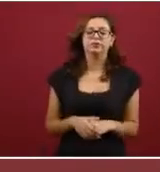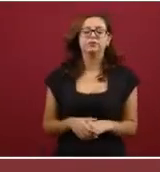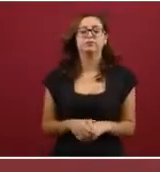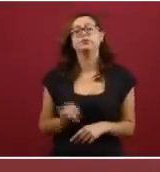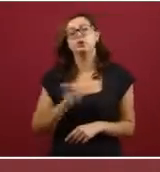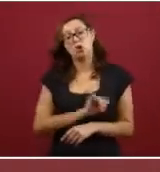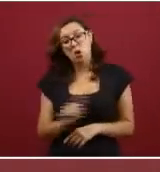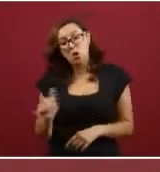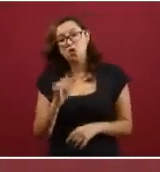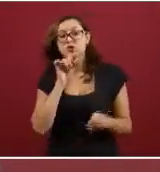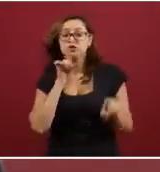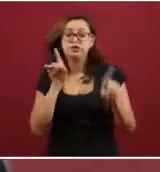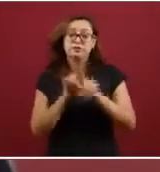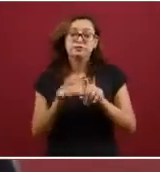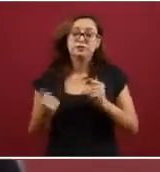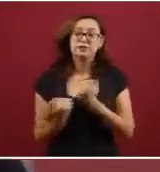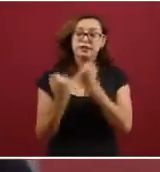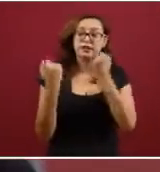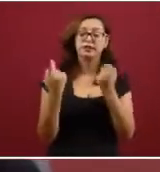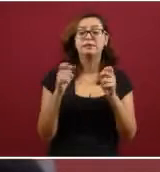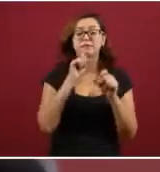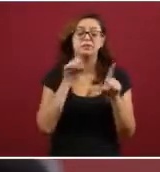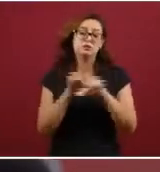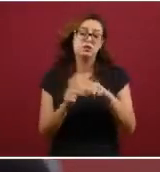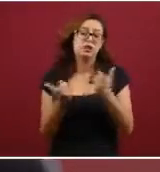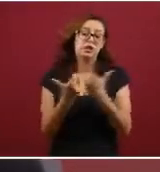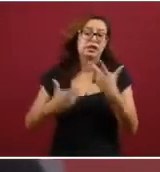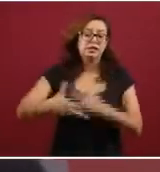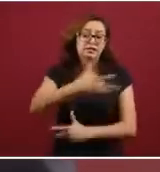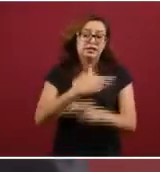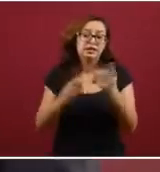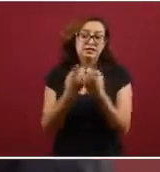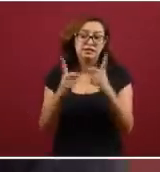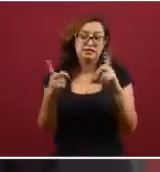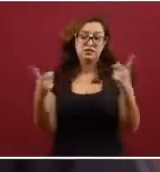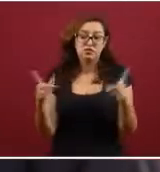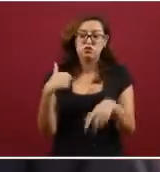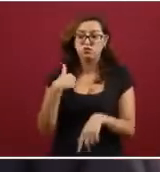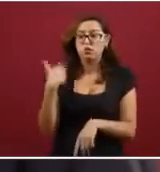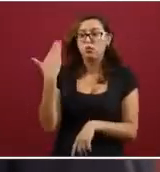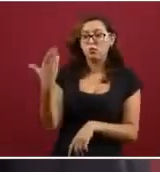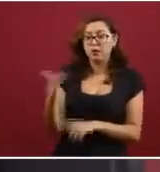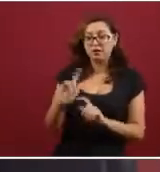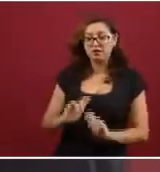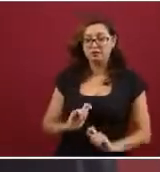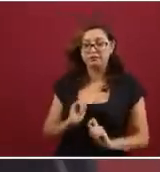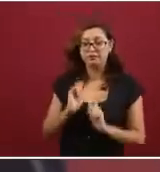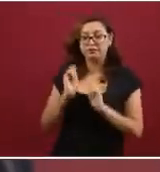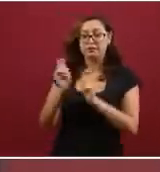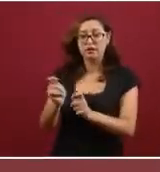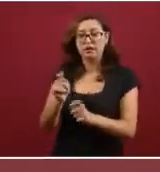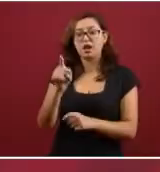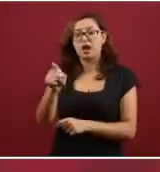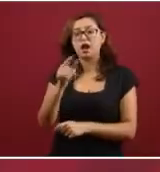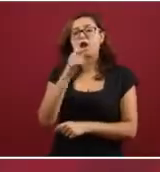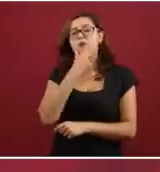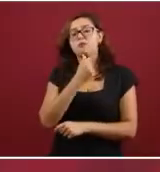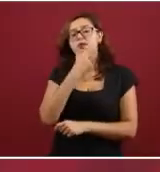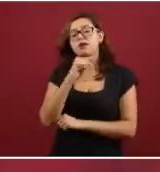manejo de la banca de desarrollo. Yo le encargué a Alfonso Romo